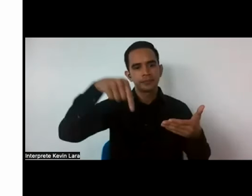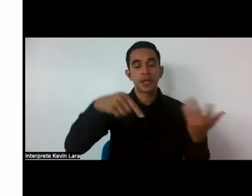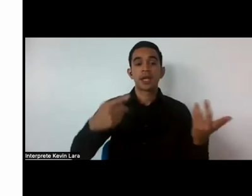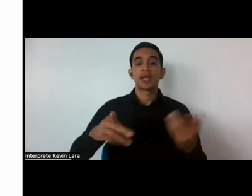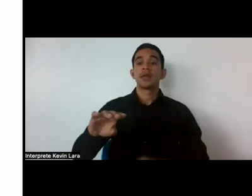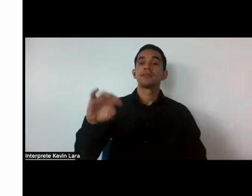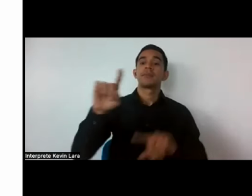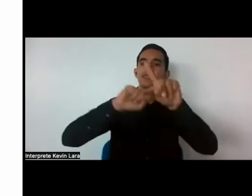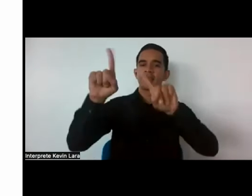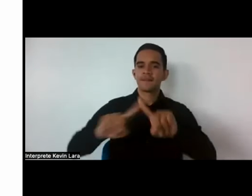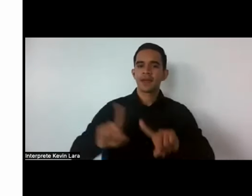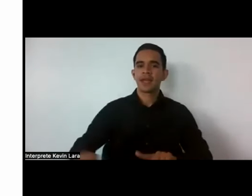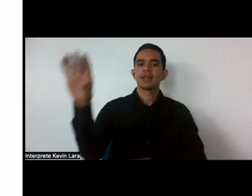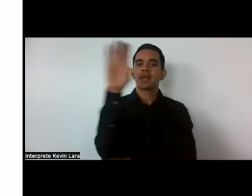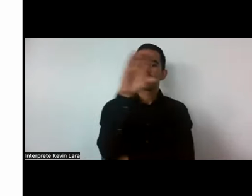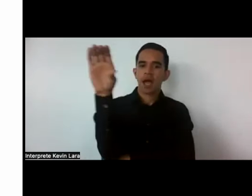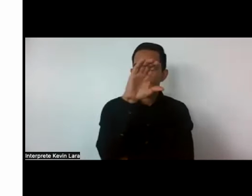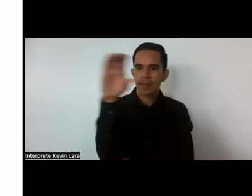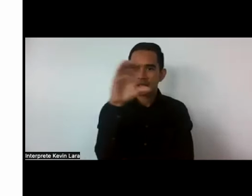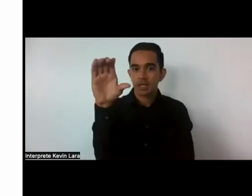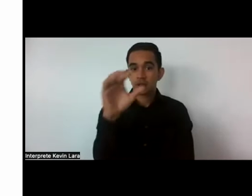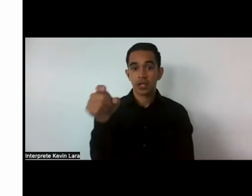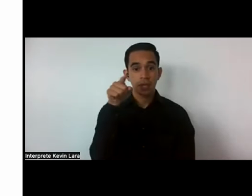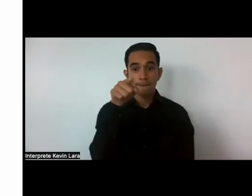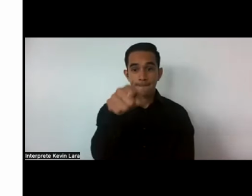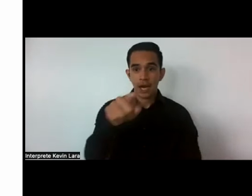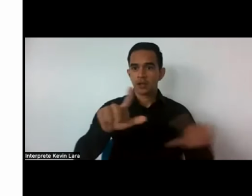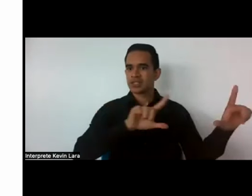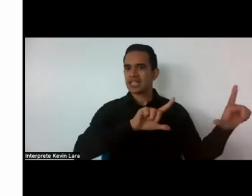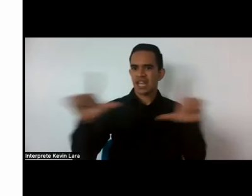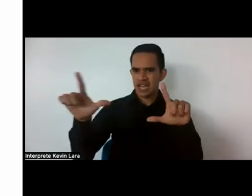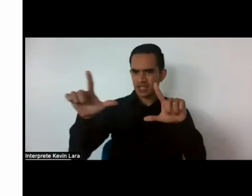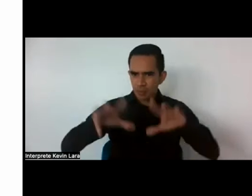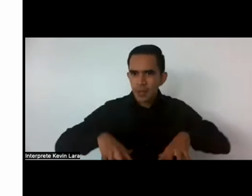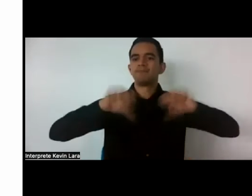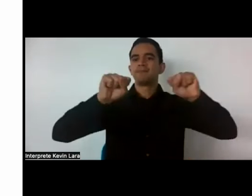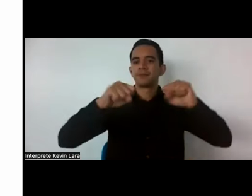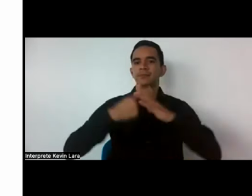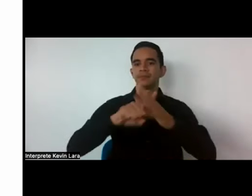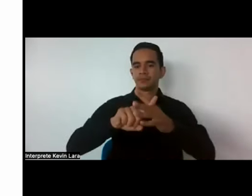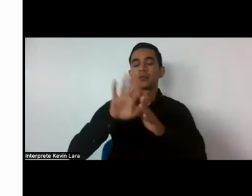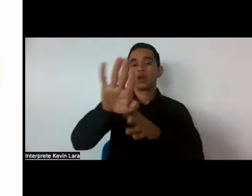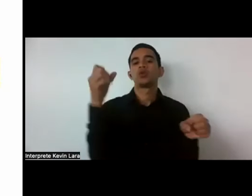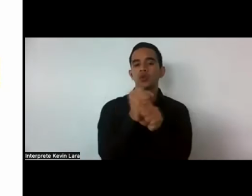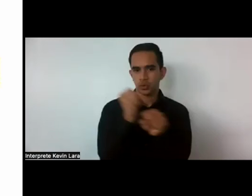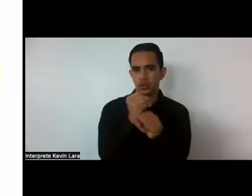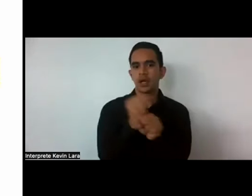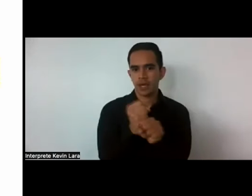Antes de iniciar, voy a dar unas breves instrucciones para que podamos